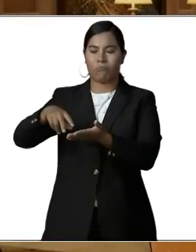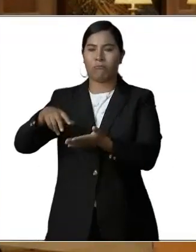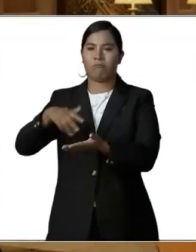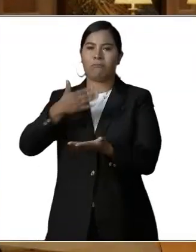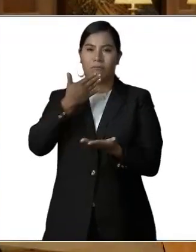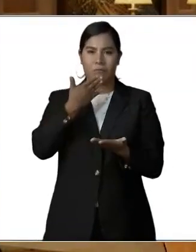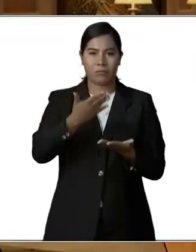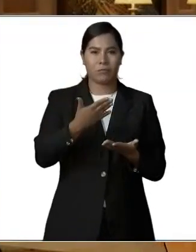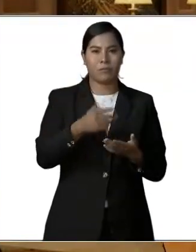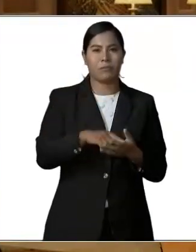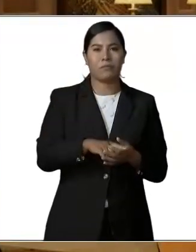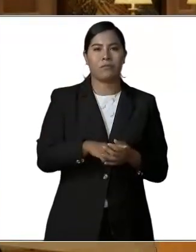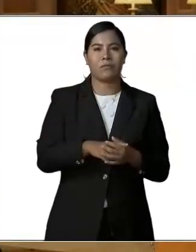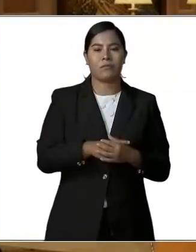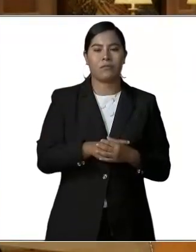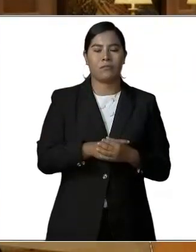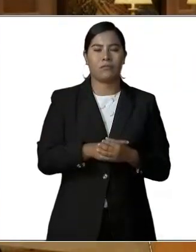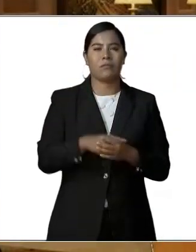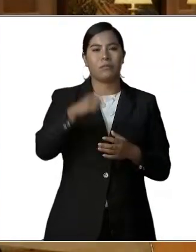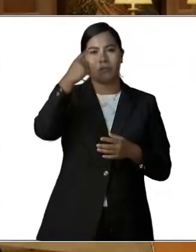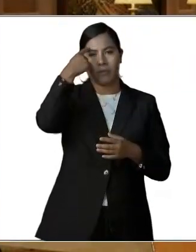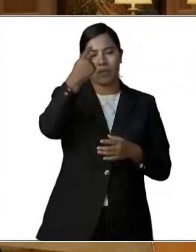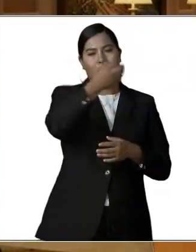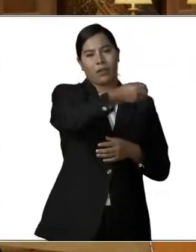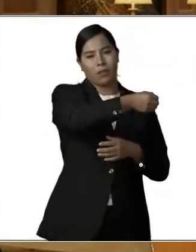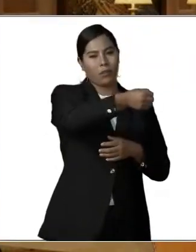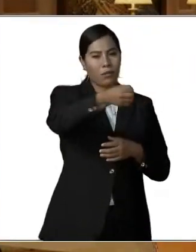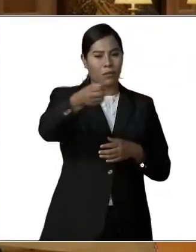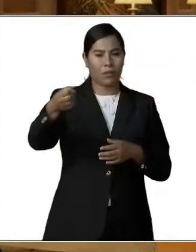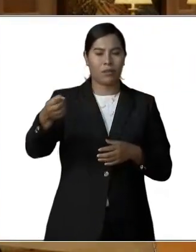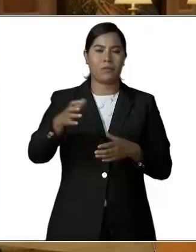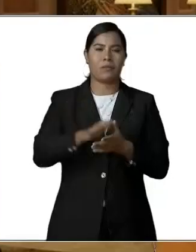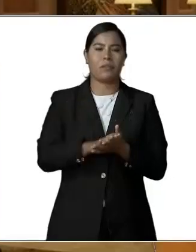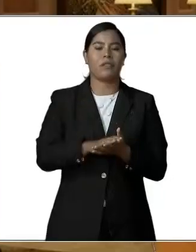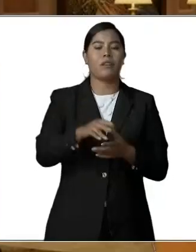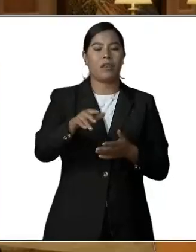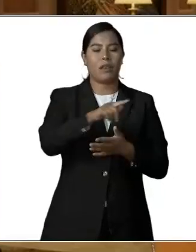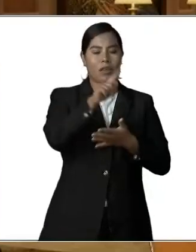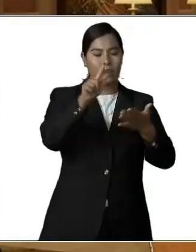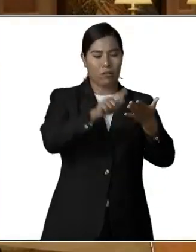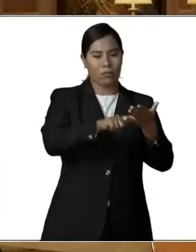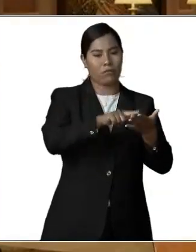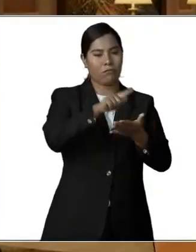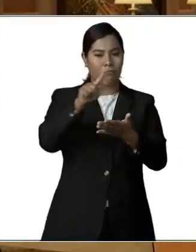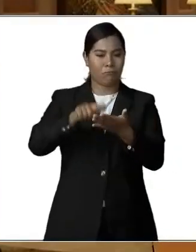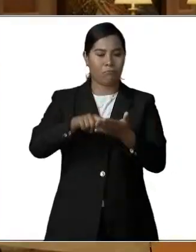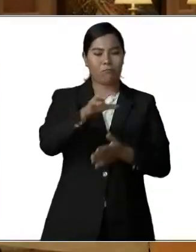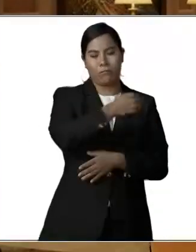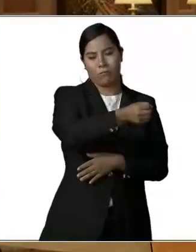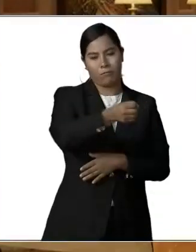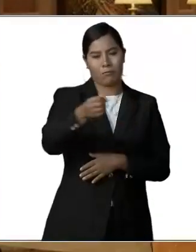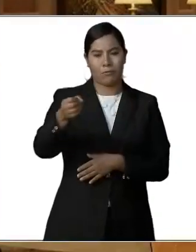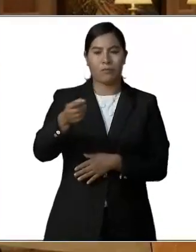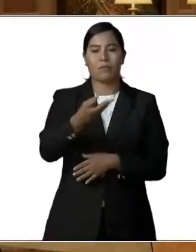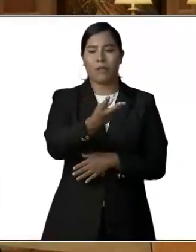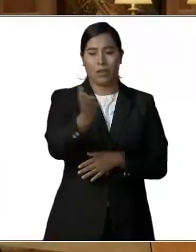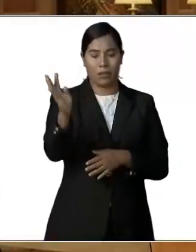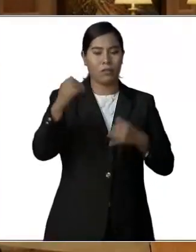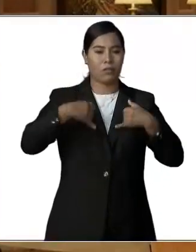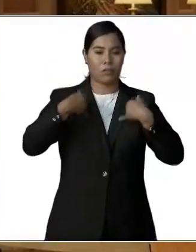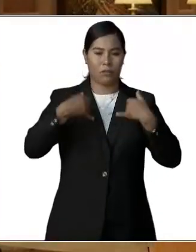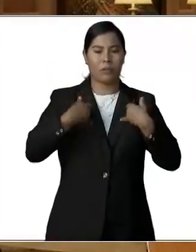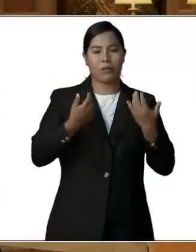puntos, sino porque ya se está más o menos acomodado, ecualizado y ubicado los lugares, entonces es decir, que ellos se tienen que adaptar a esa parte. Pero a